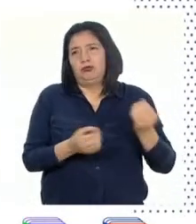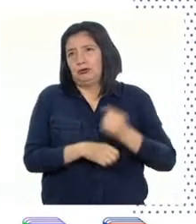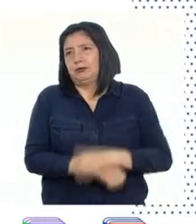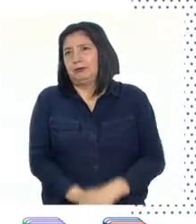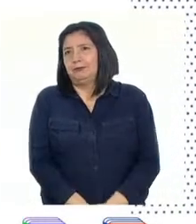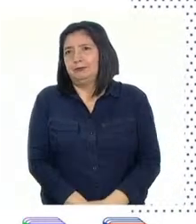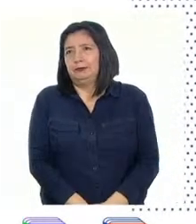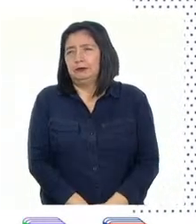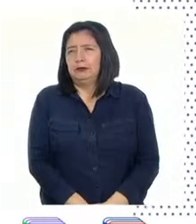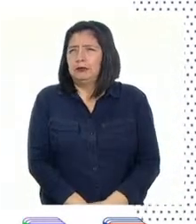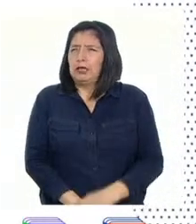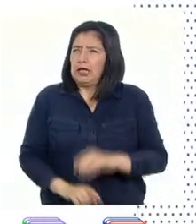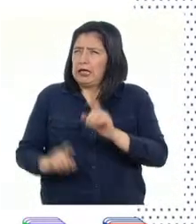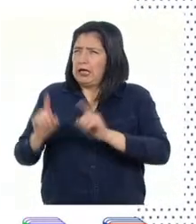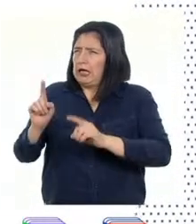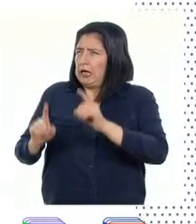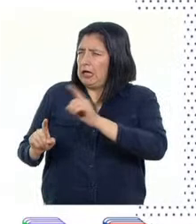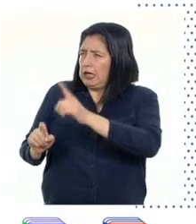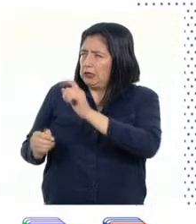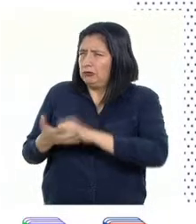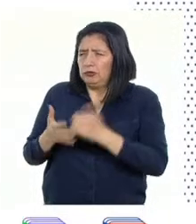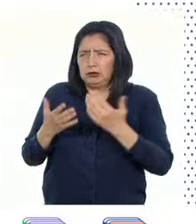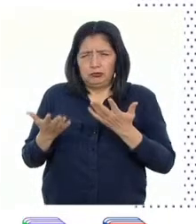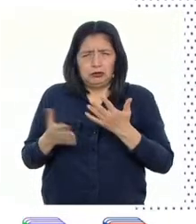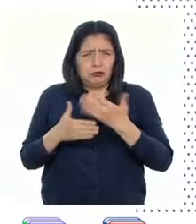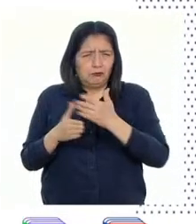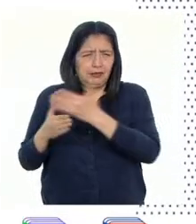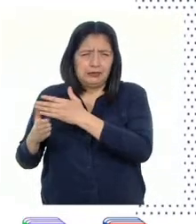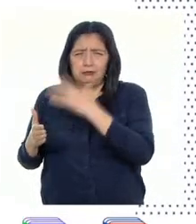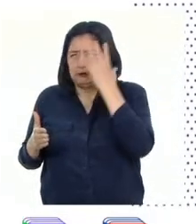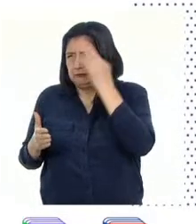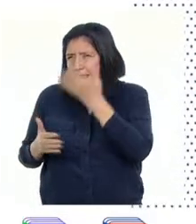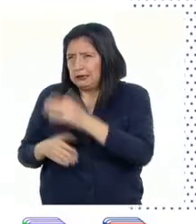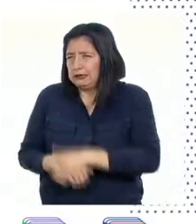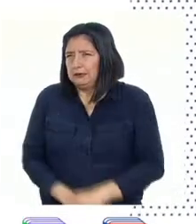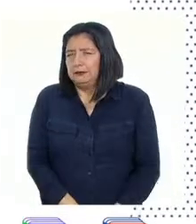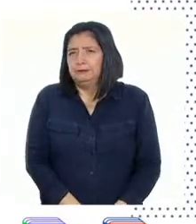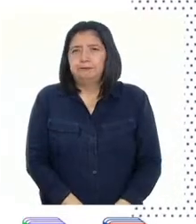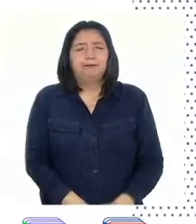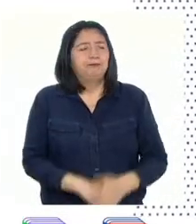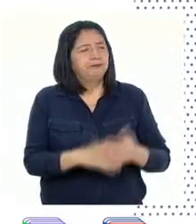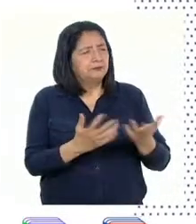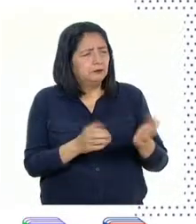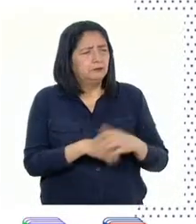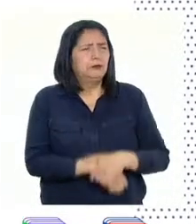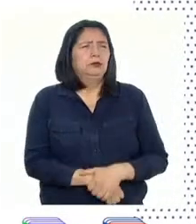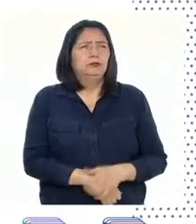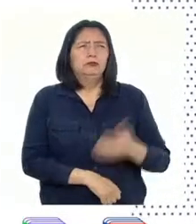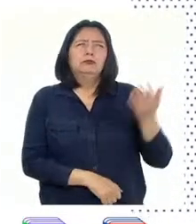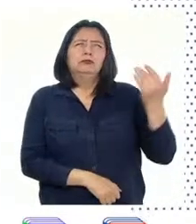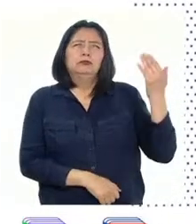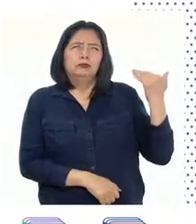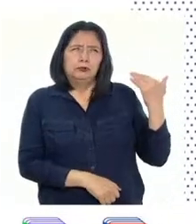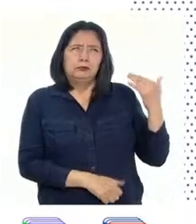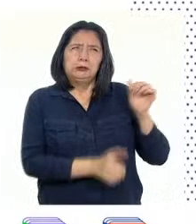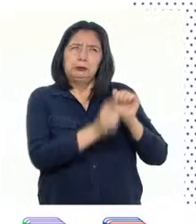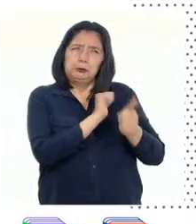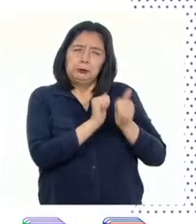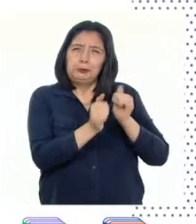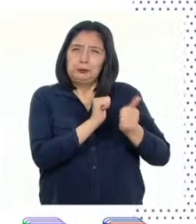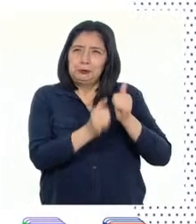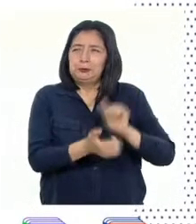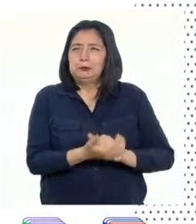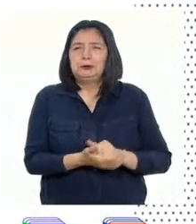o trabajos. ¿Hay alguna anécdota que quieran compartir? Bueno, una vez hubo un concurso